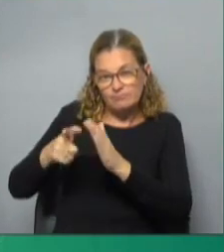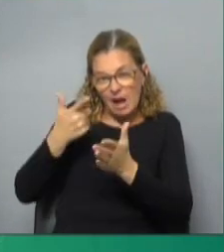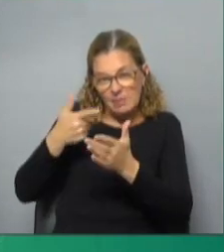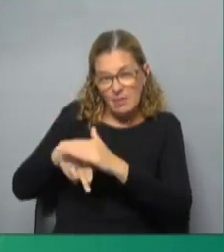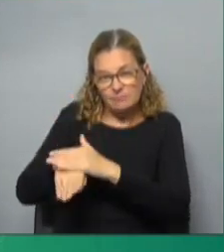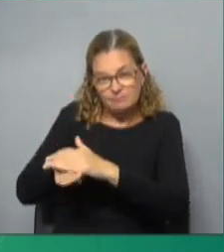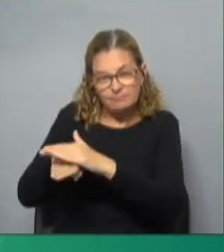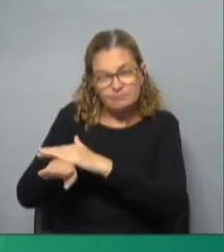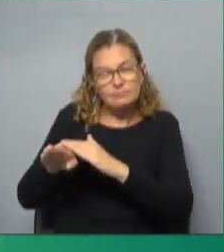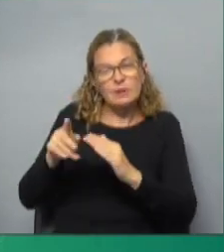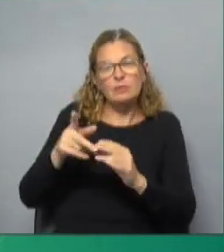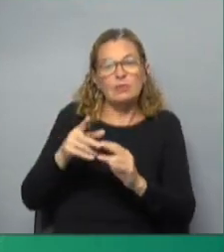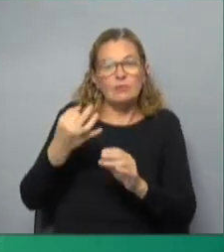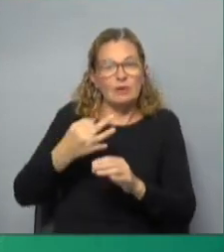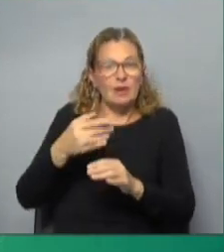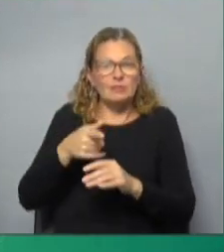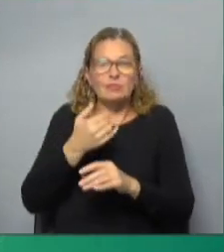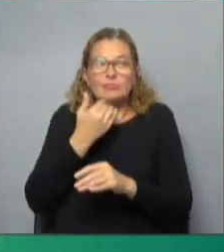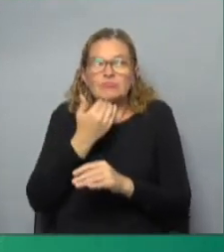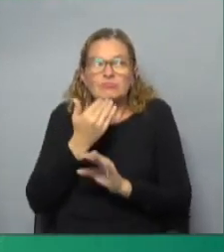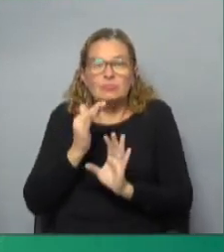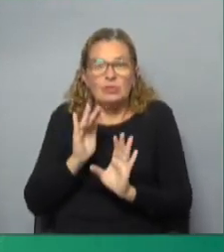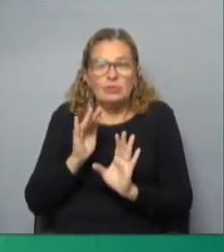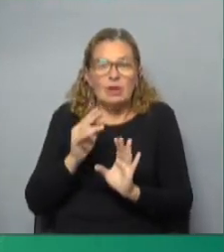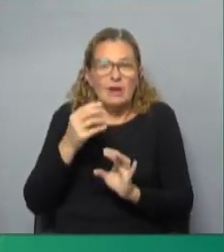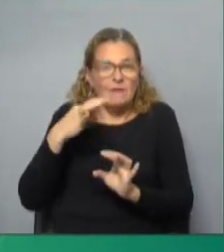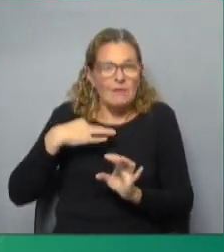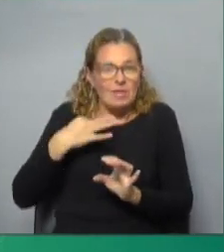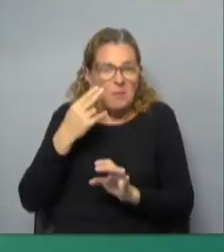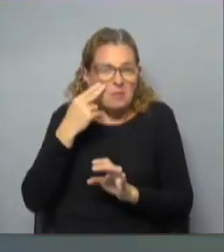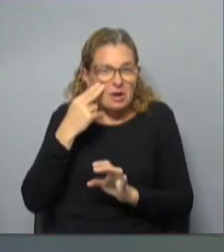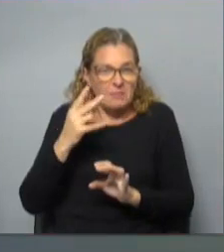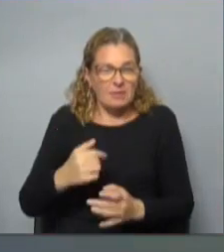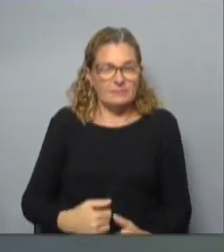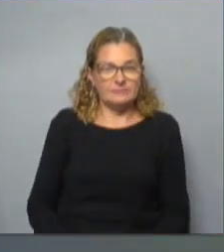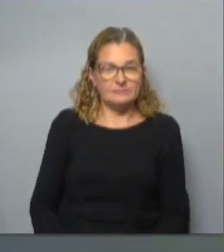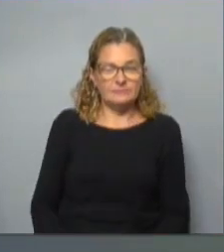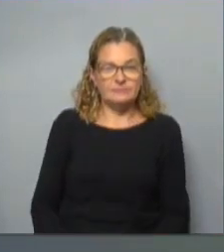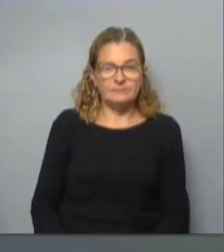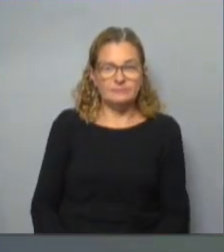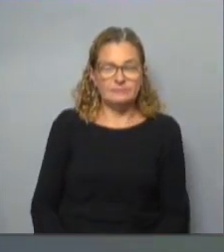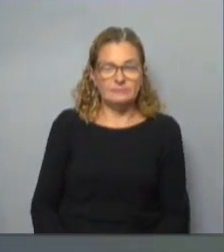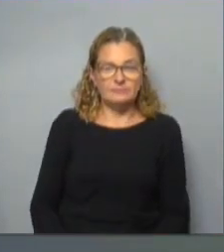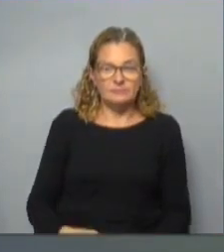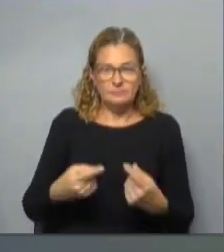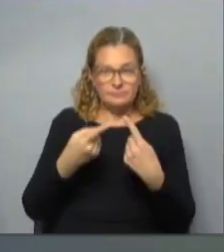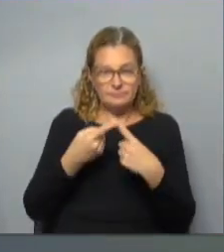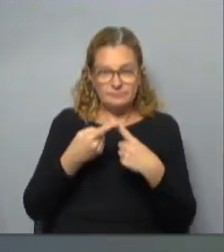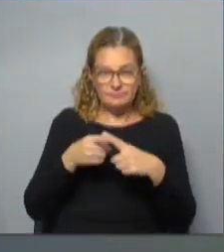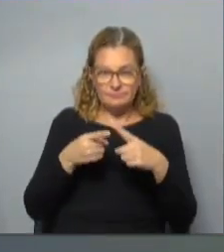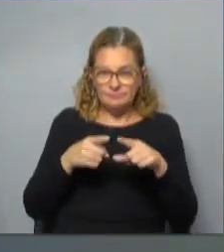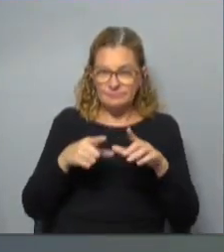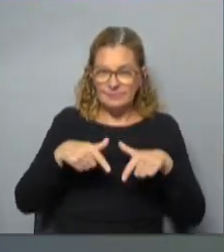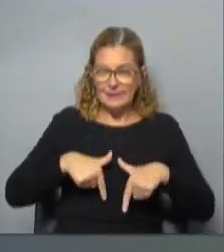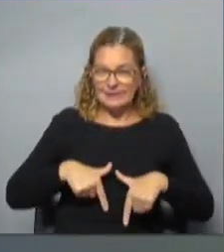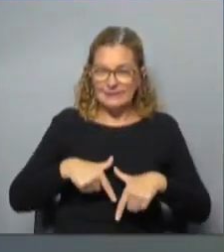en realidad no existe un riesgo de vista bueno y en varias intendencias del